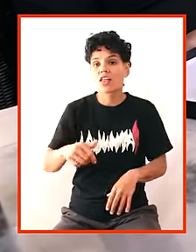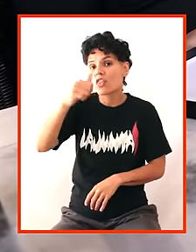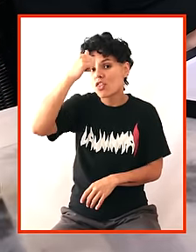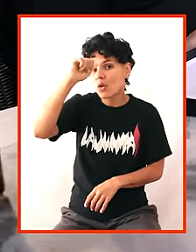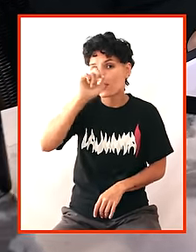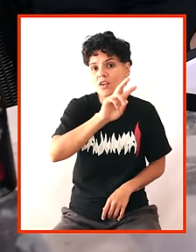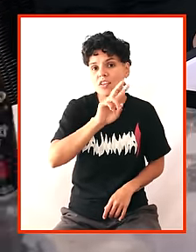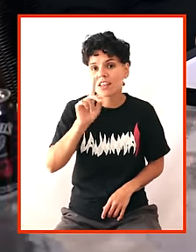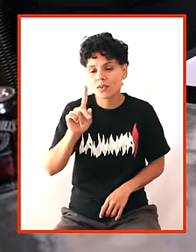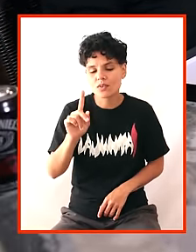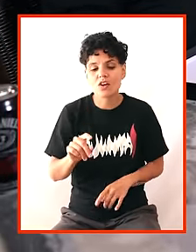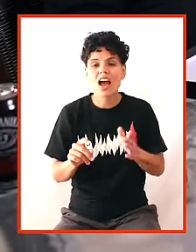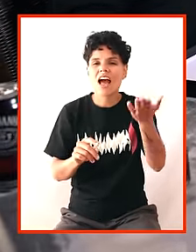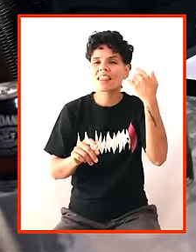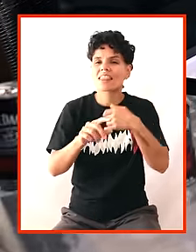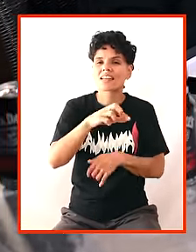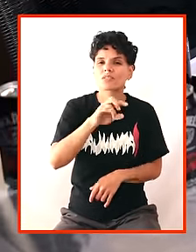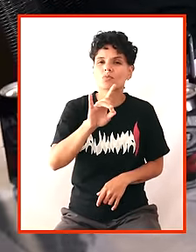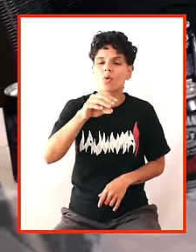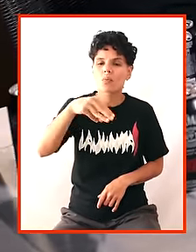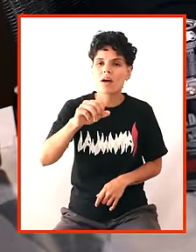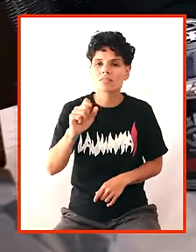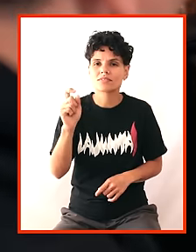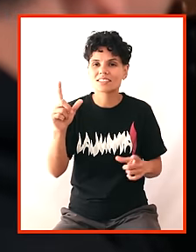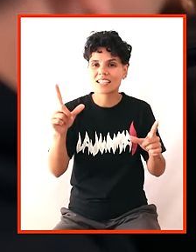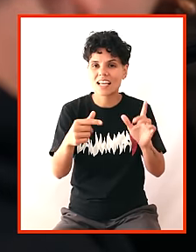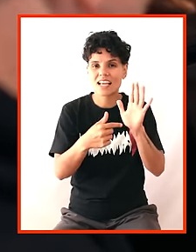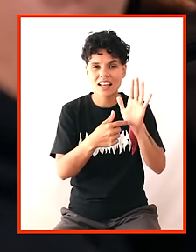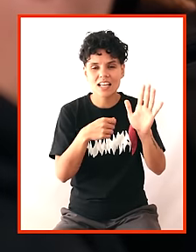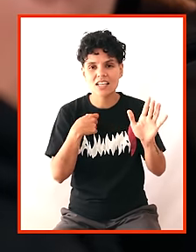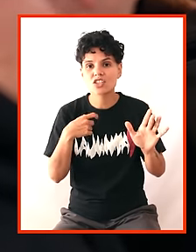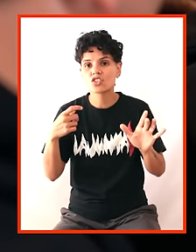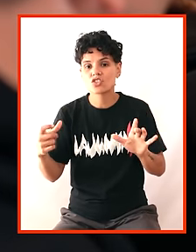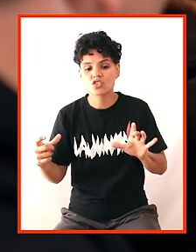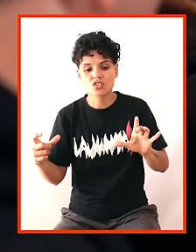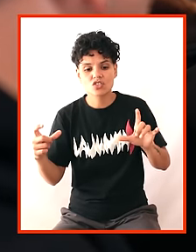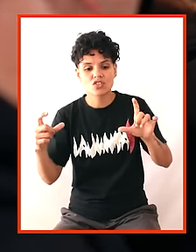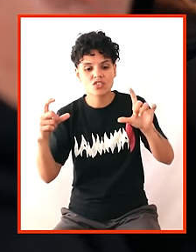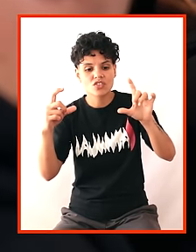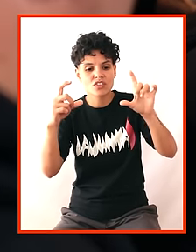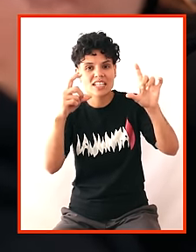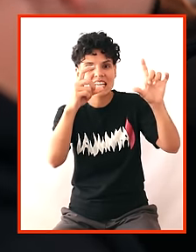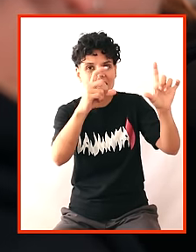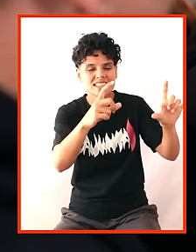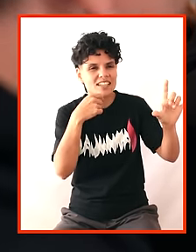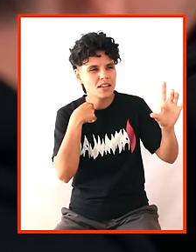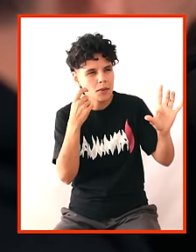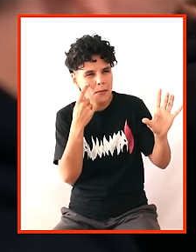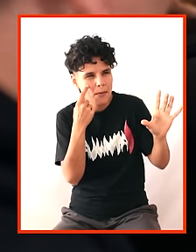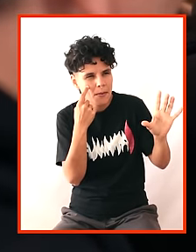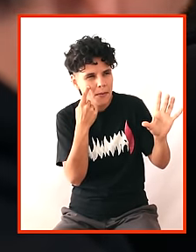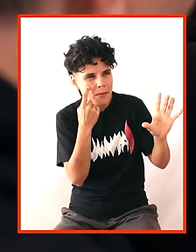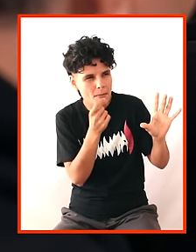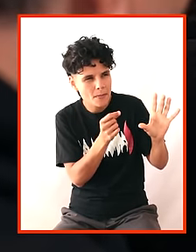Domingo 21. Cuando el Puma salía en la tele, yo iba a buscar el cassette y lo ponía arriba de la tele. Las palabras, ¿no? Sí. No, todo, sí. ¿Ah? ¿El Puma